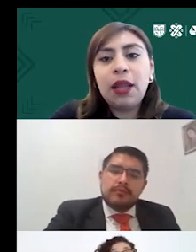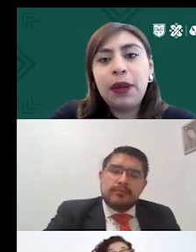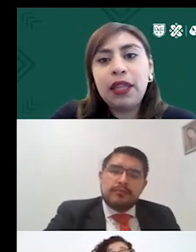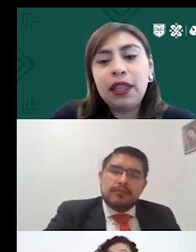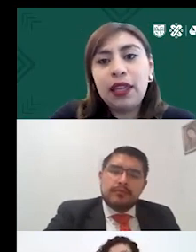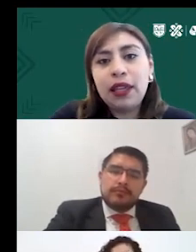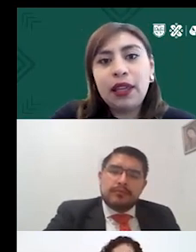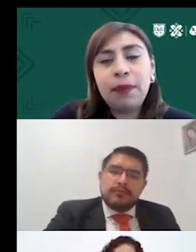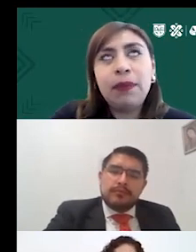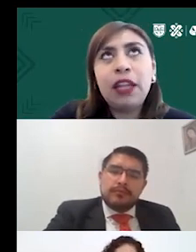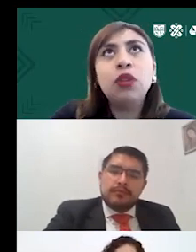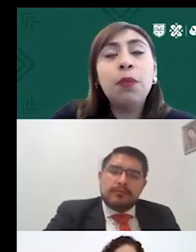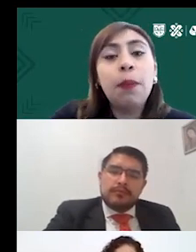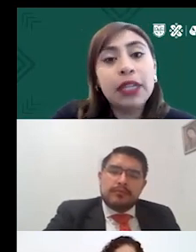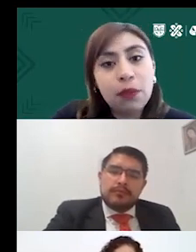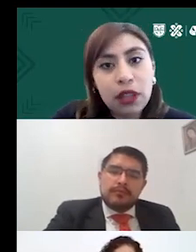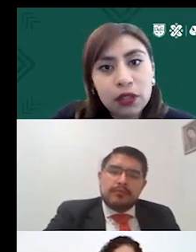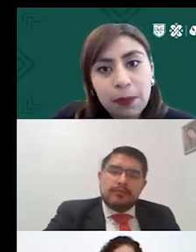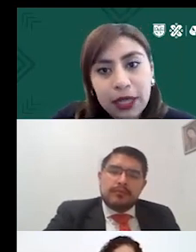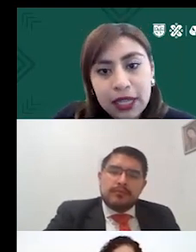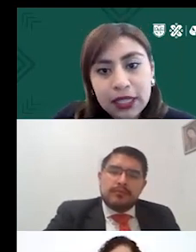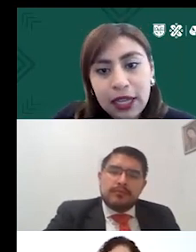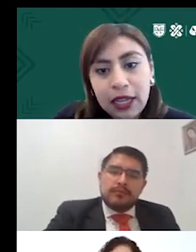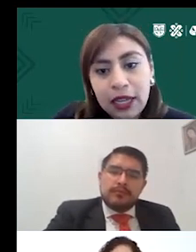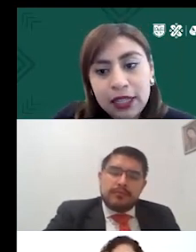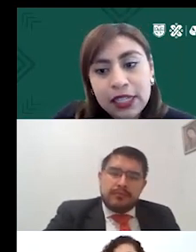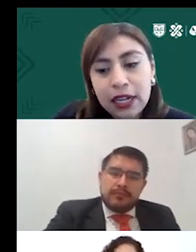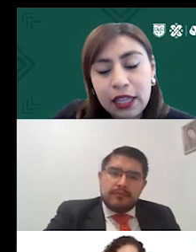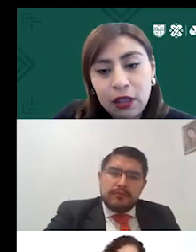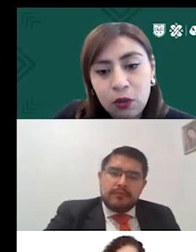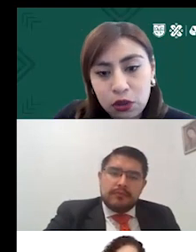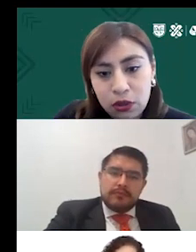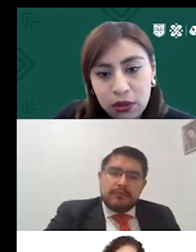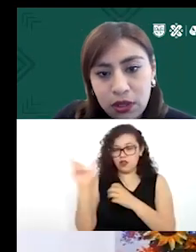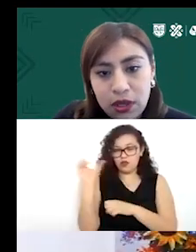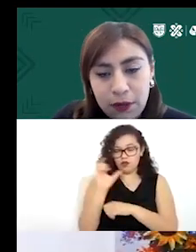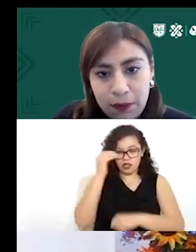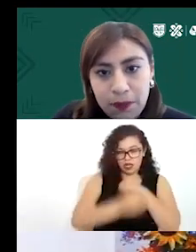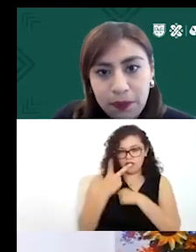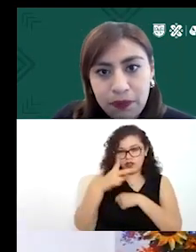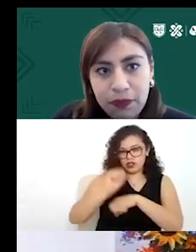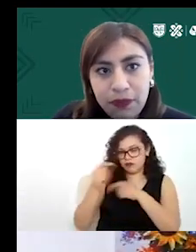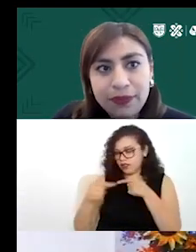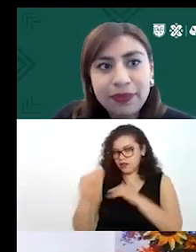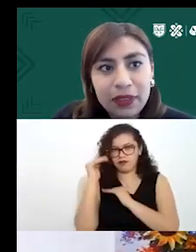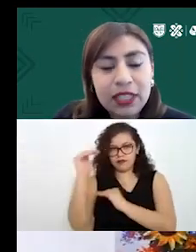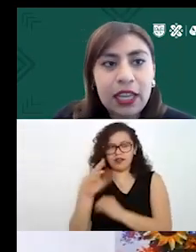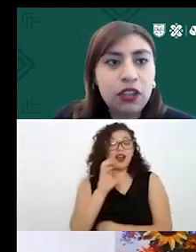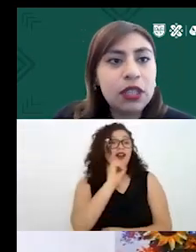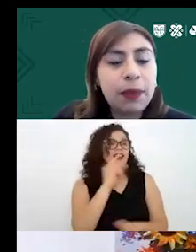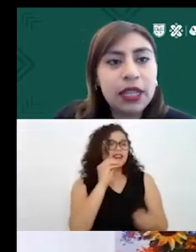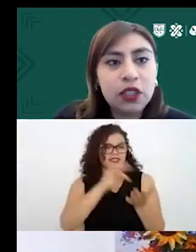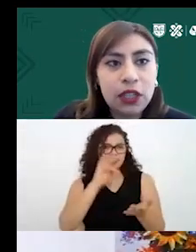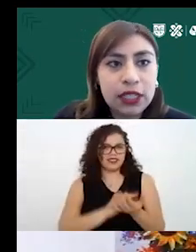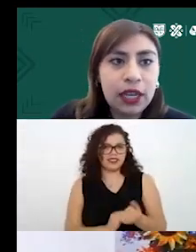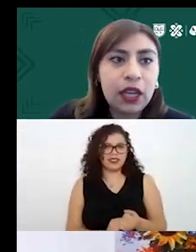se emiten a partir de, en un tiempo máximo de 2 semanas al cierre del curso. Ah, ok. Muchísimas gracias.